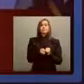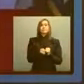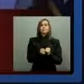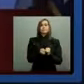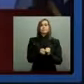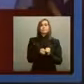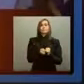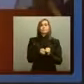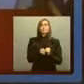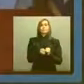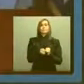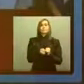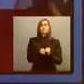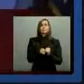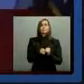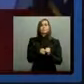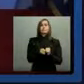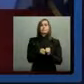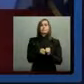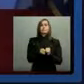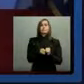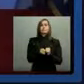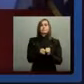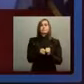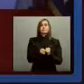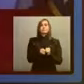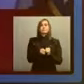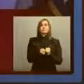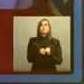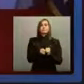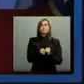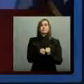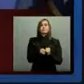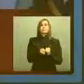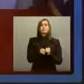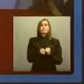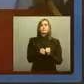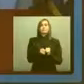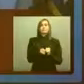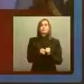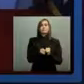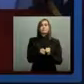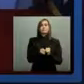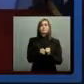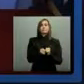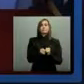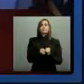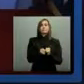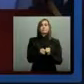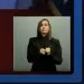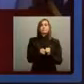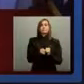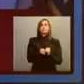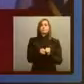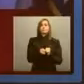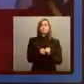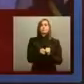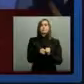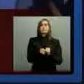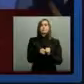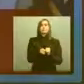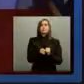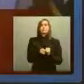desmedido descontrolado que este acuerdo no tiene la mínima idea de los años que va a